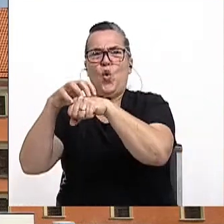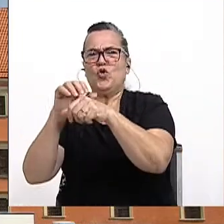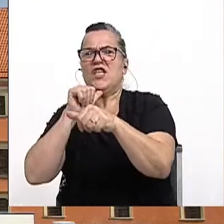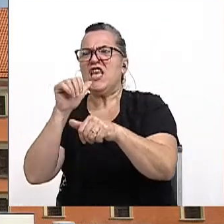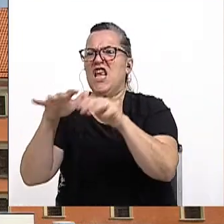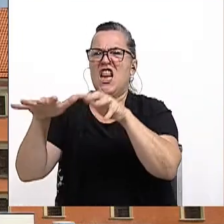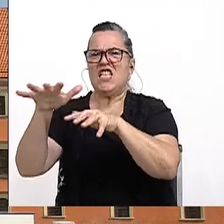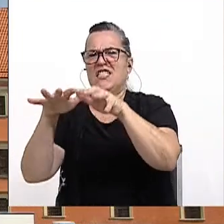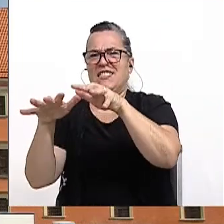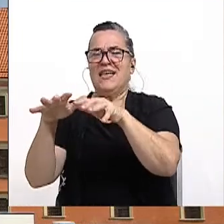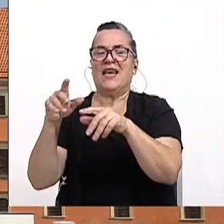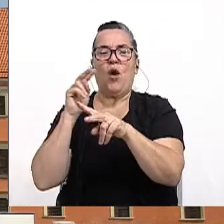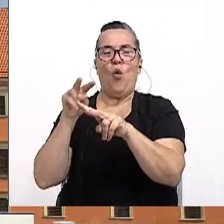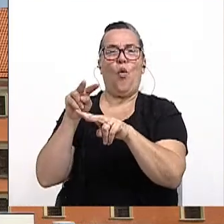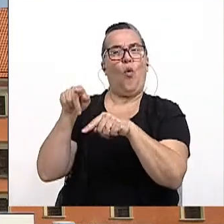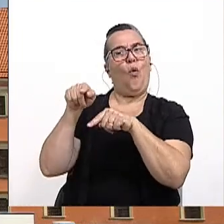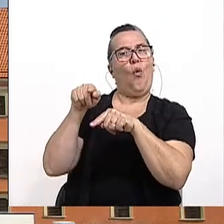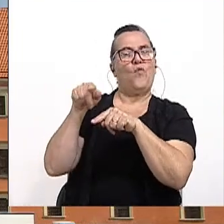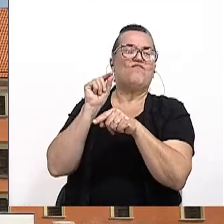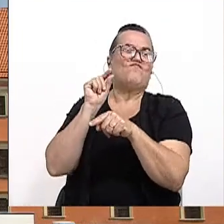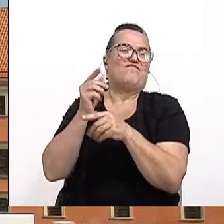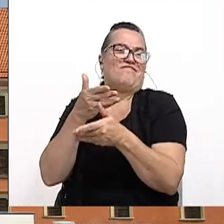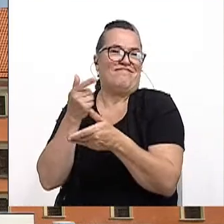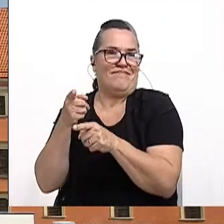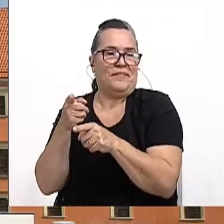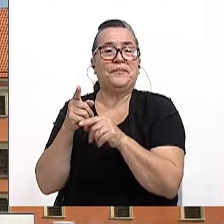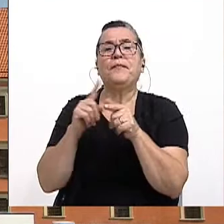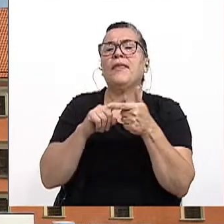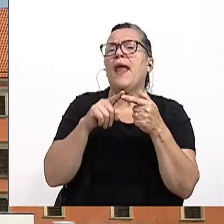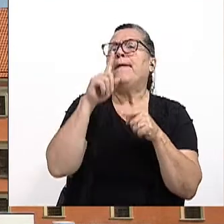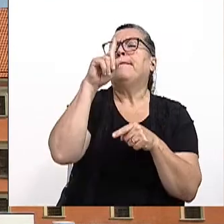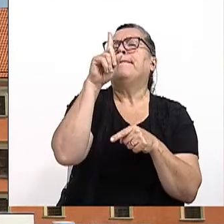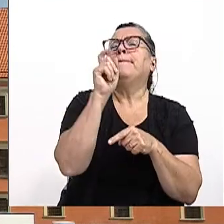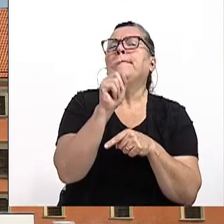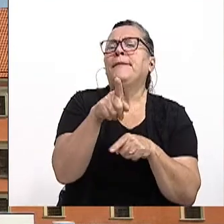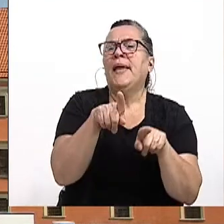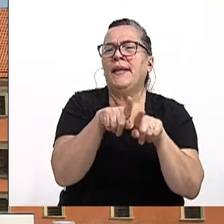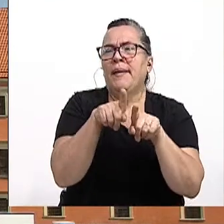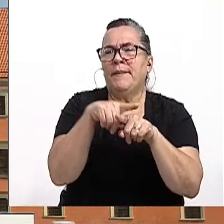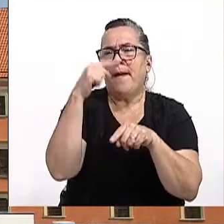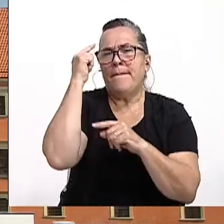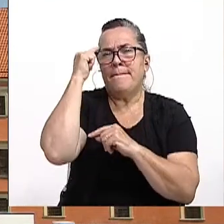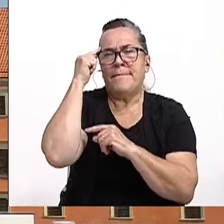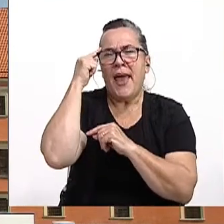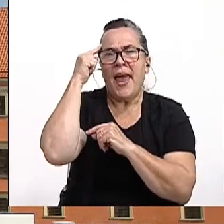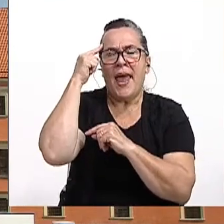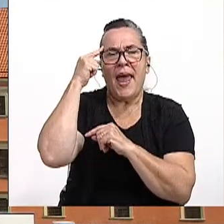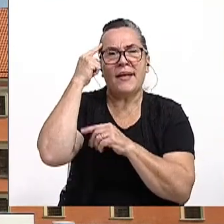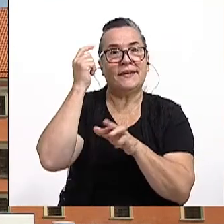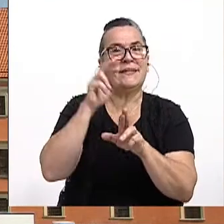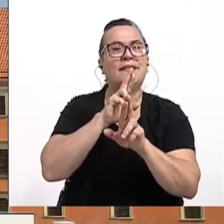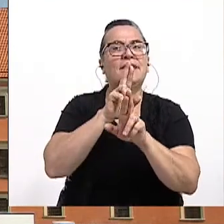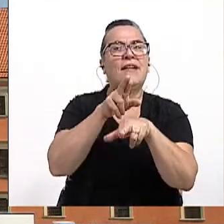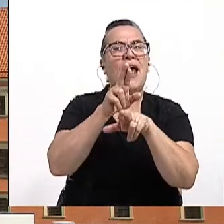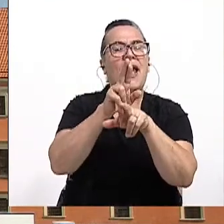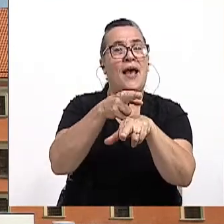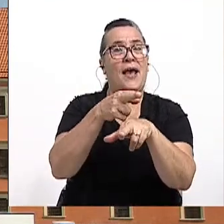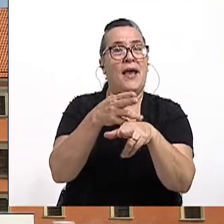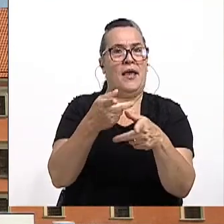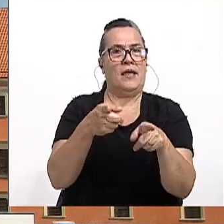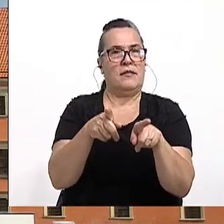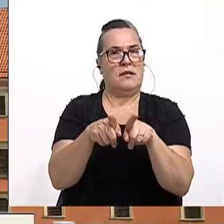un poco más. Bueno, también les tengo unas preguntas para que vayan pensando en esas respuestas y si